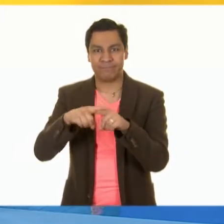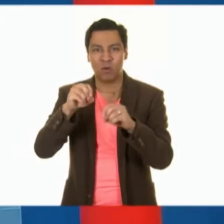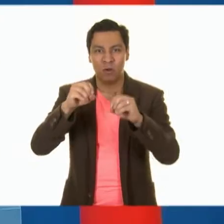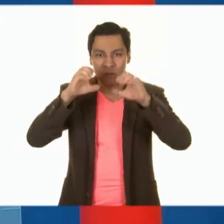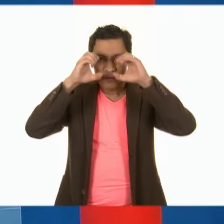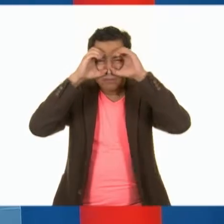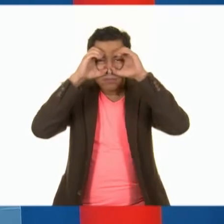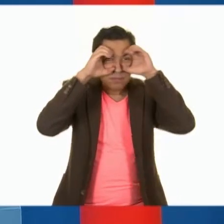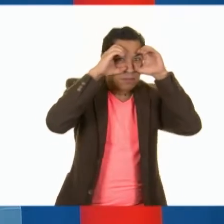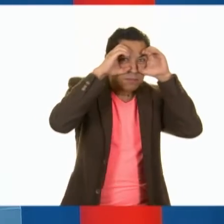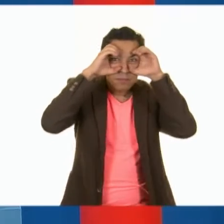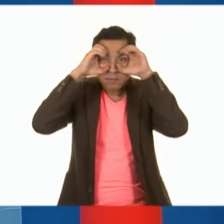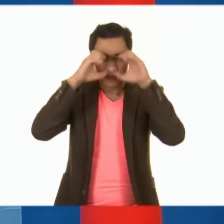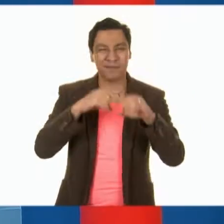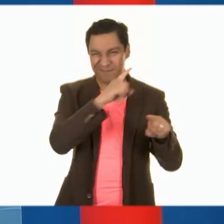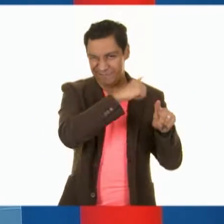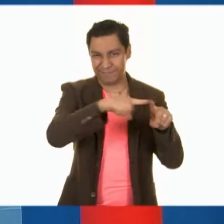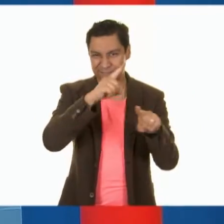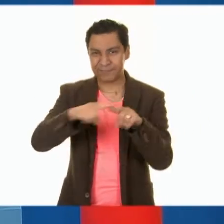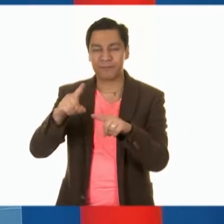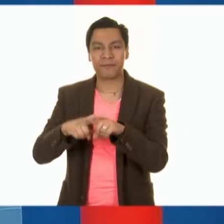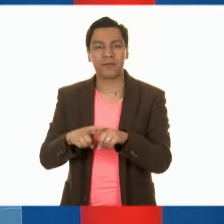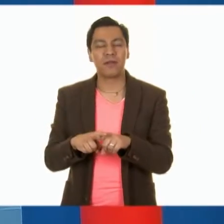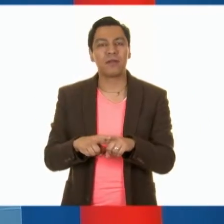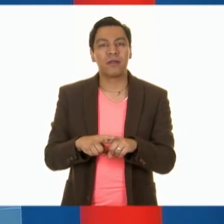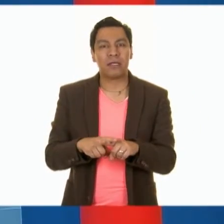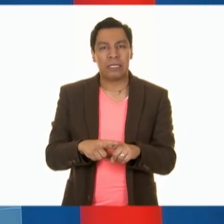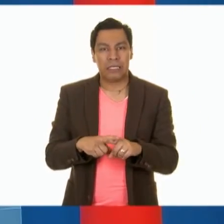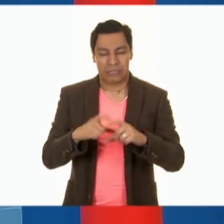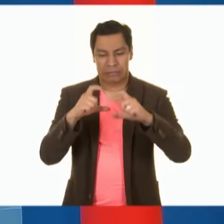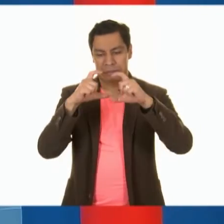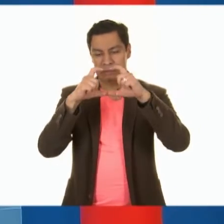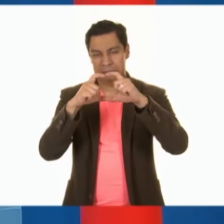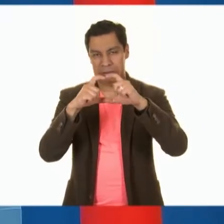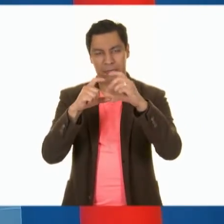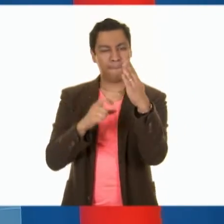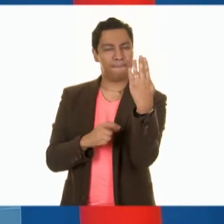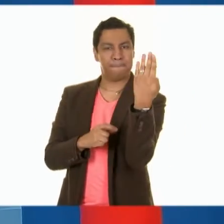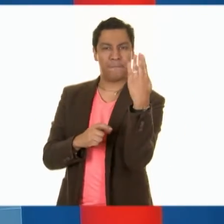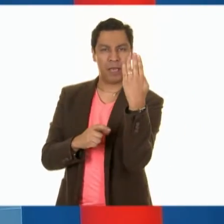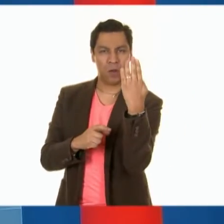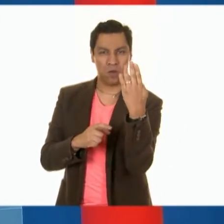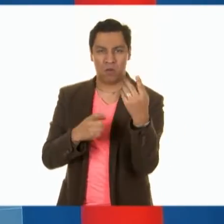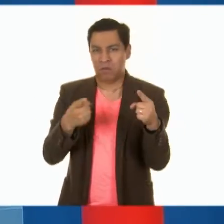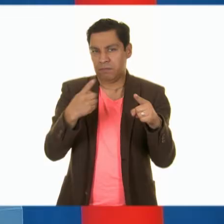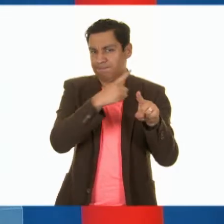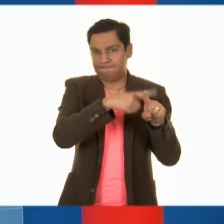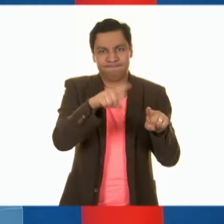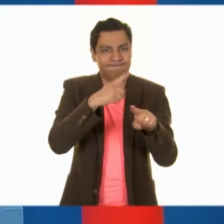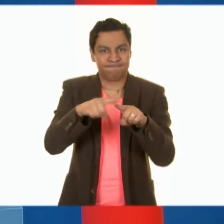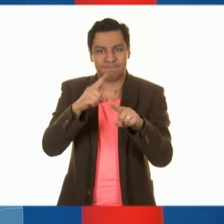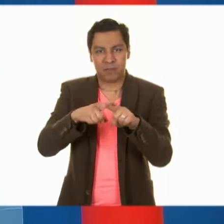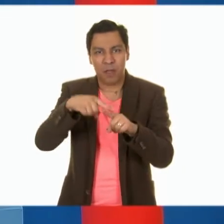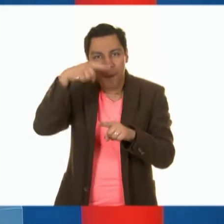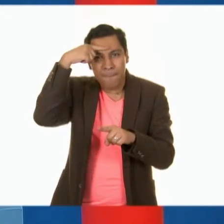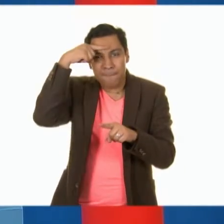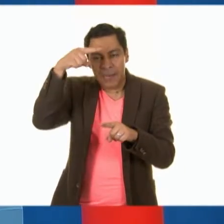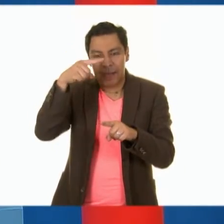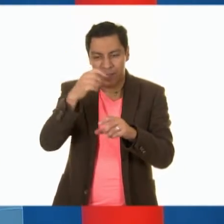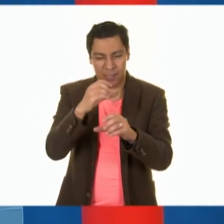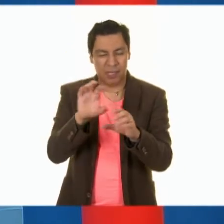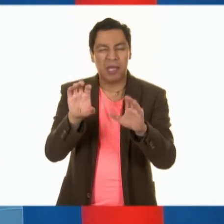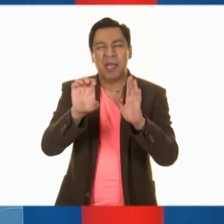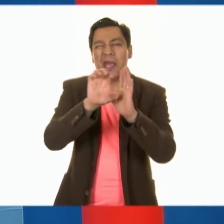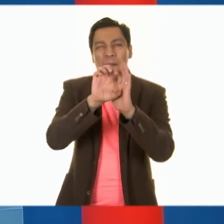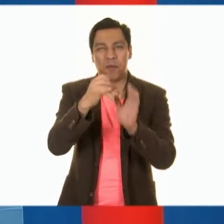binoculares. Muy bien. Vimos cómo las lentes y los espejos se combinan en un instrumento óptico para aumentar el tamaño de las